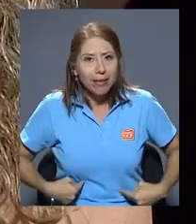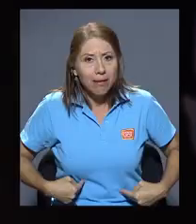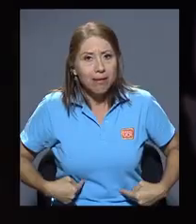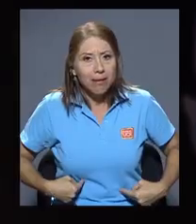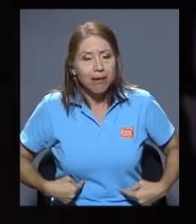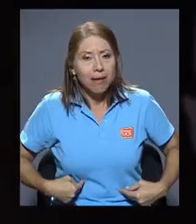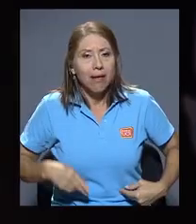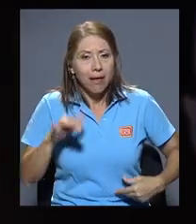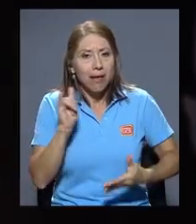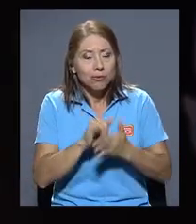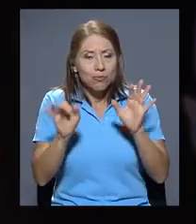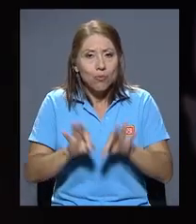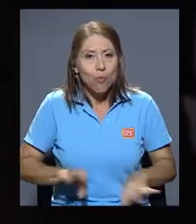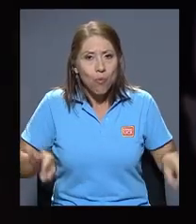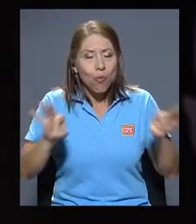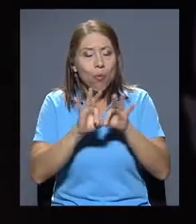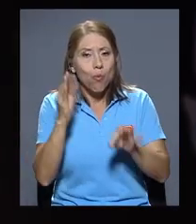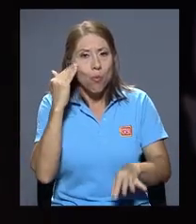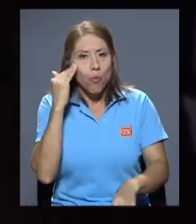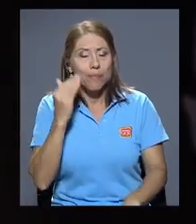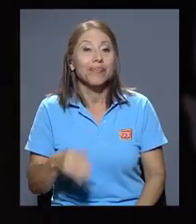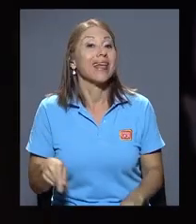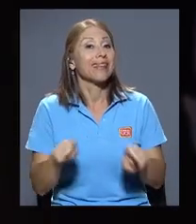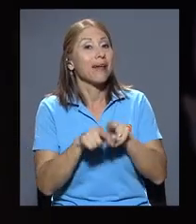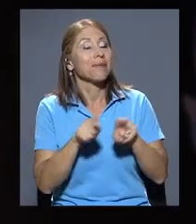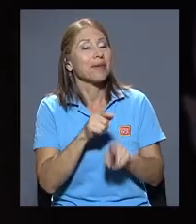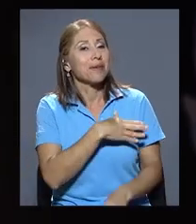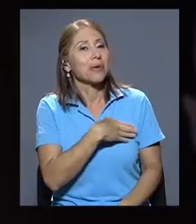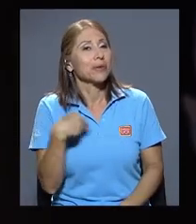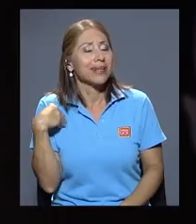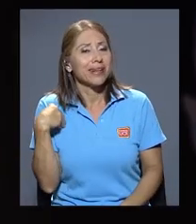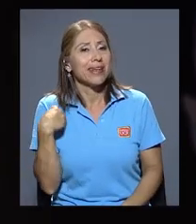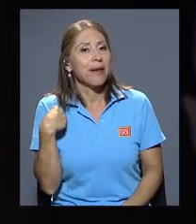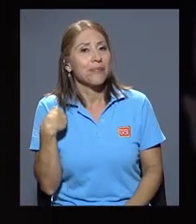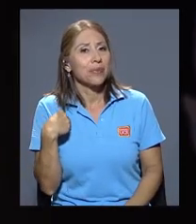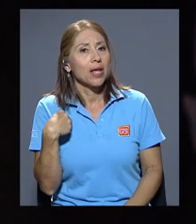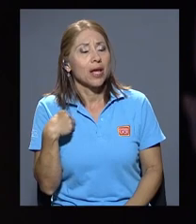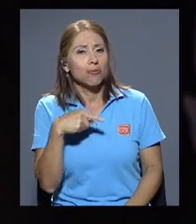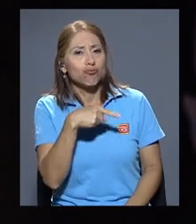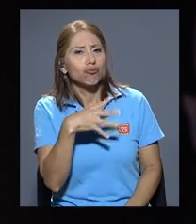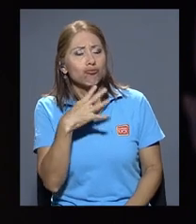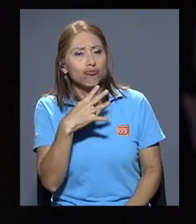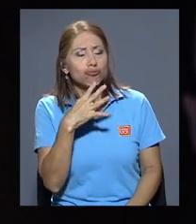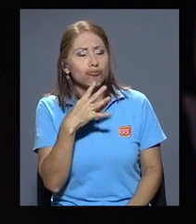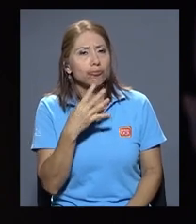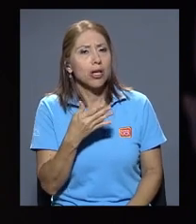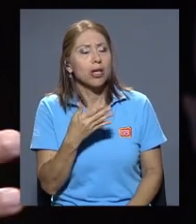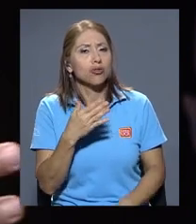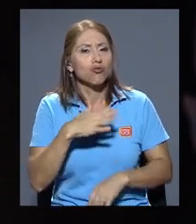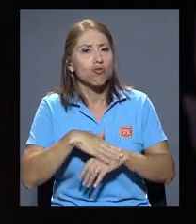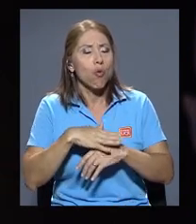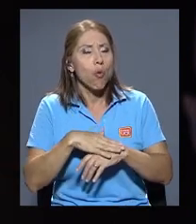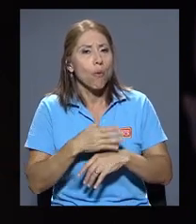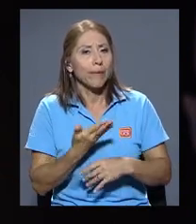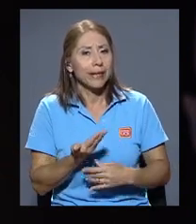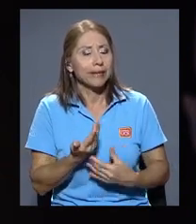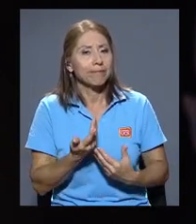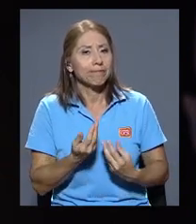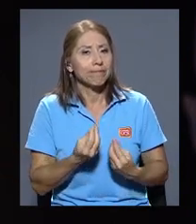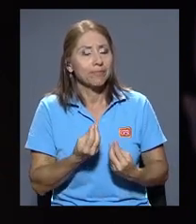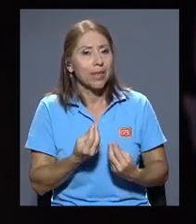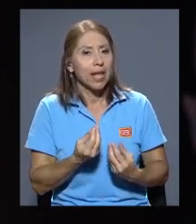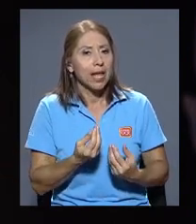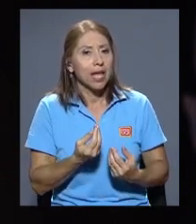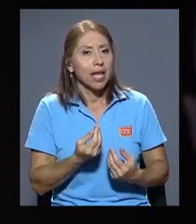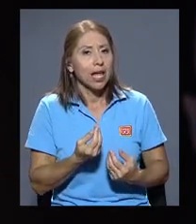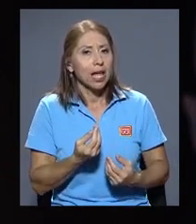presente. Y también me gustaría volver sobre lo que planteabas en el bloque anterior, sobre también, y lo decís del personaje